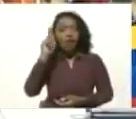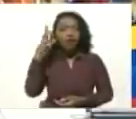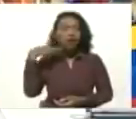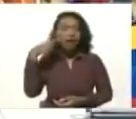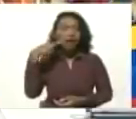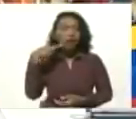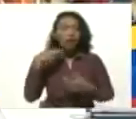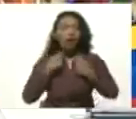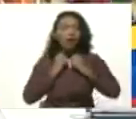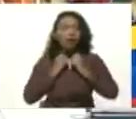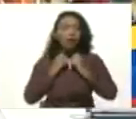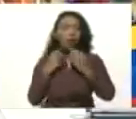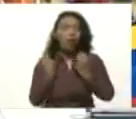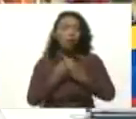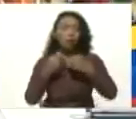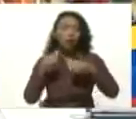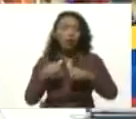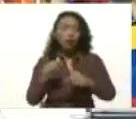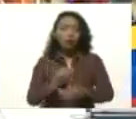Aristóbulo está aquí con nosotros.